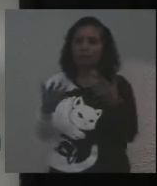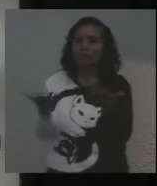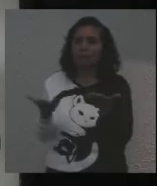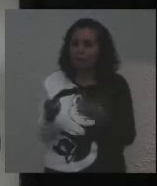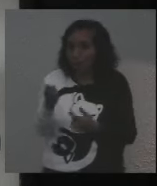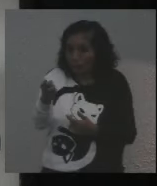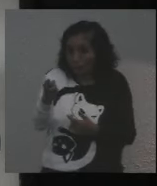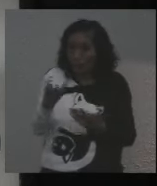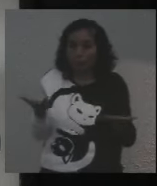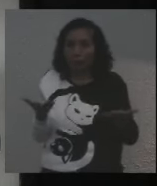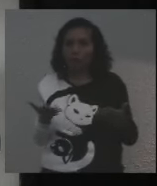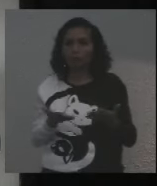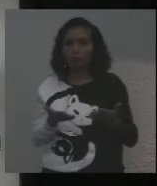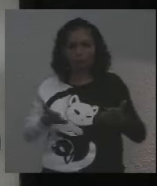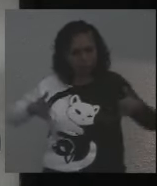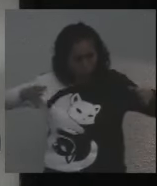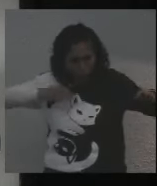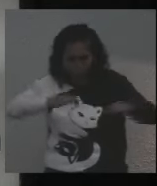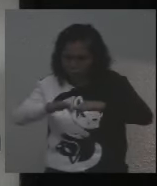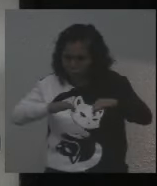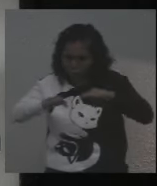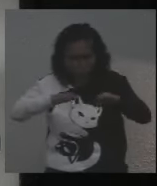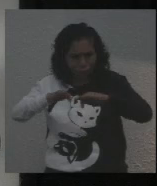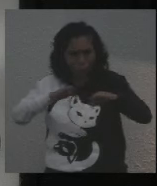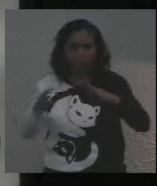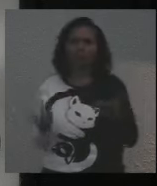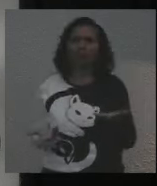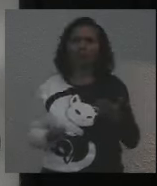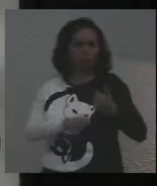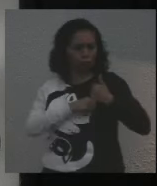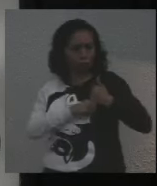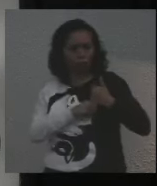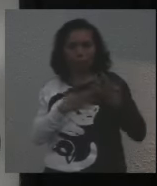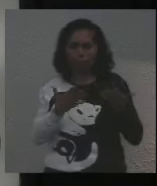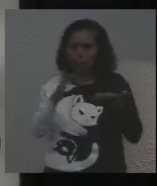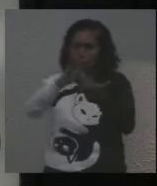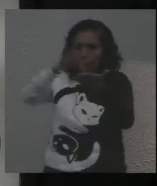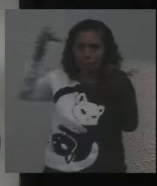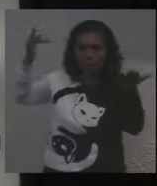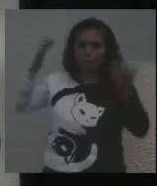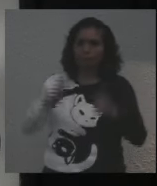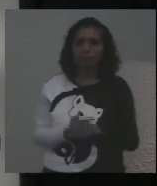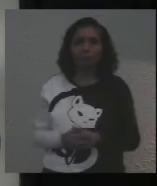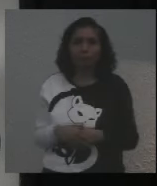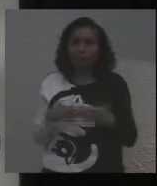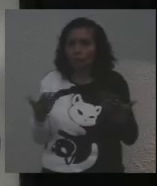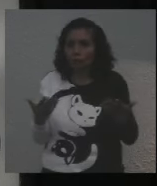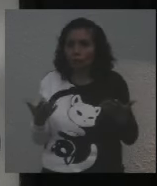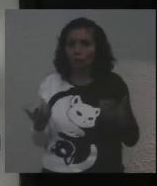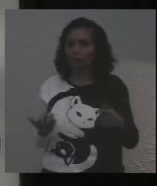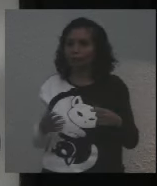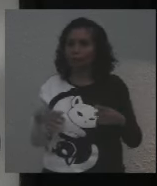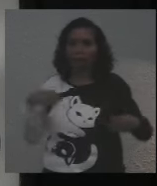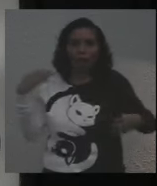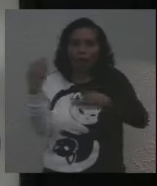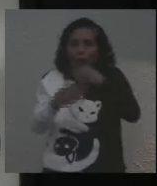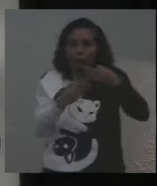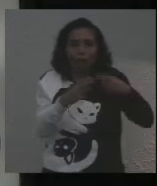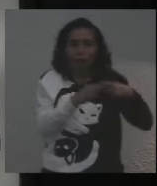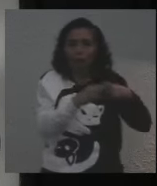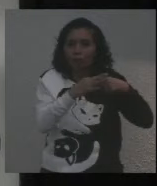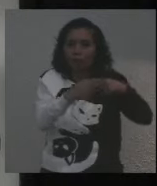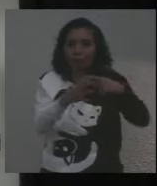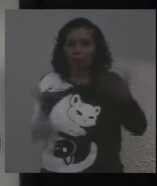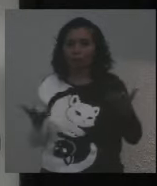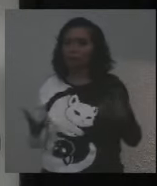sin la participación activa siempre de las fuerzas federales Muchísimas gracias eh insisto los representantes de los tres poderes